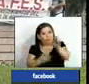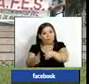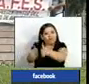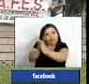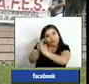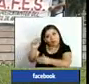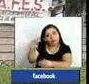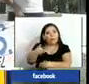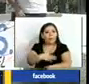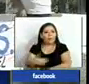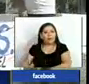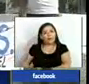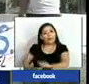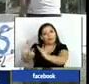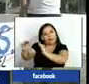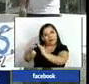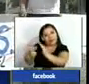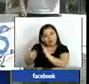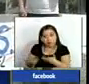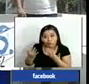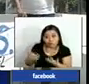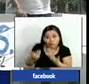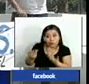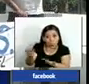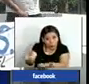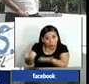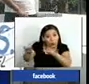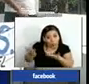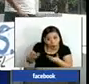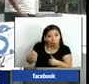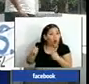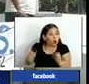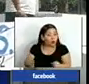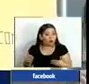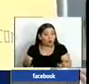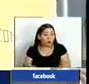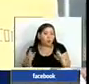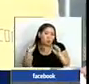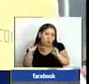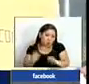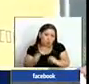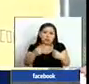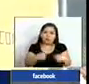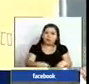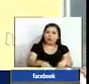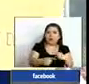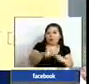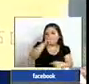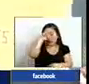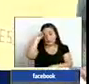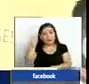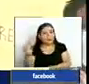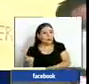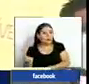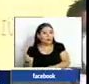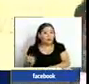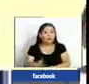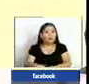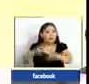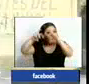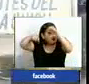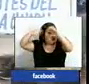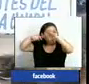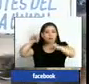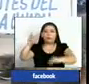Casa Presidencial y están a la espera de una respuesta favorable para que puedan recuperarse de las pérdidas. Con